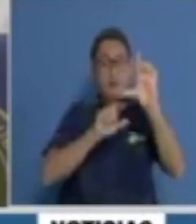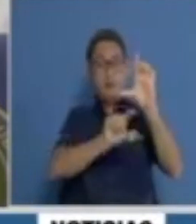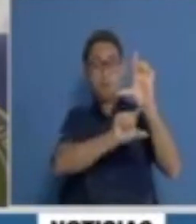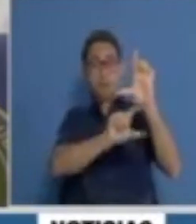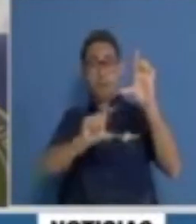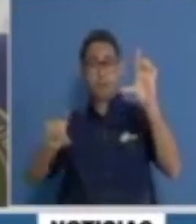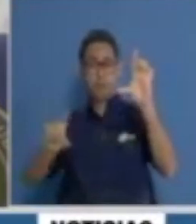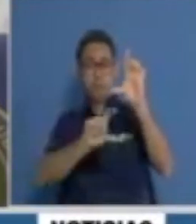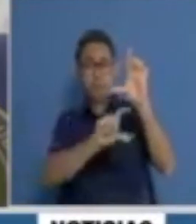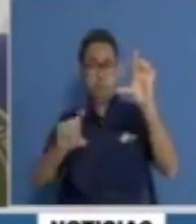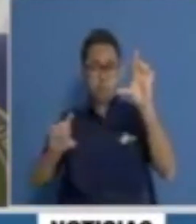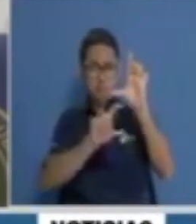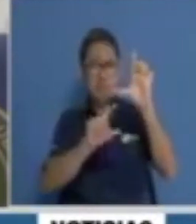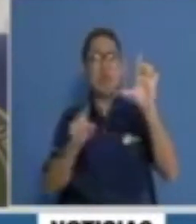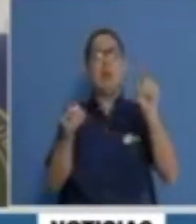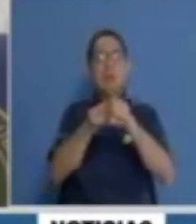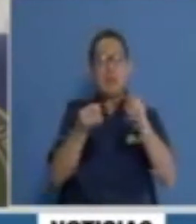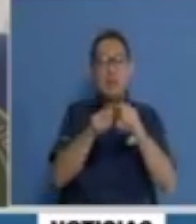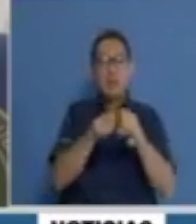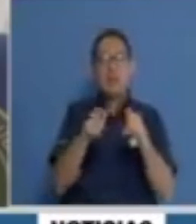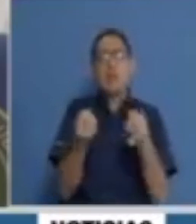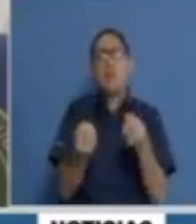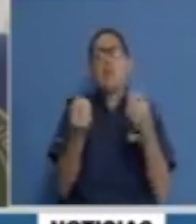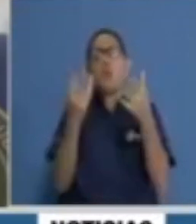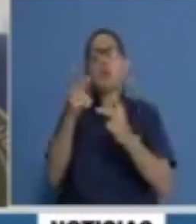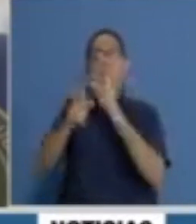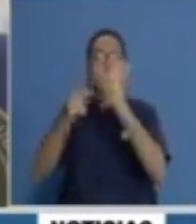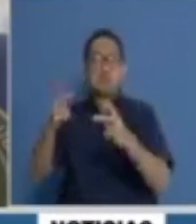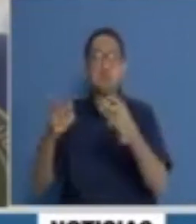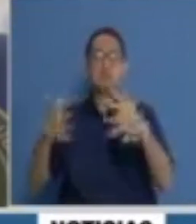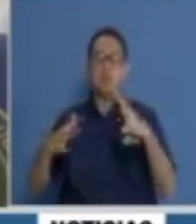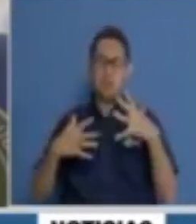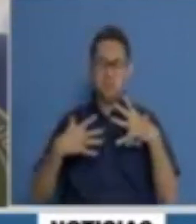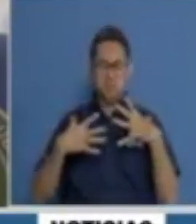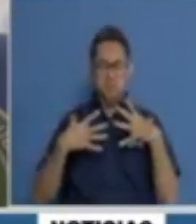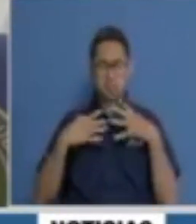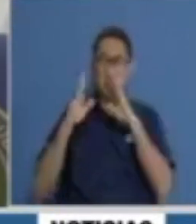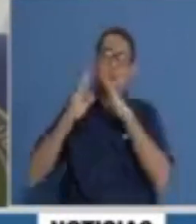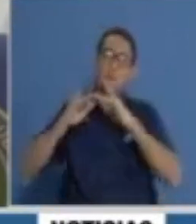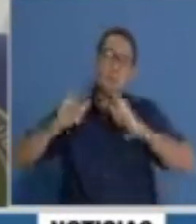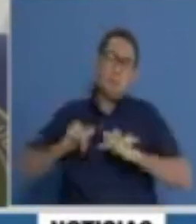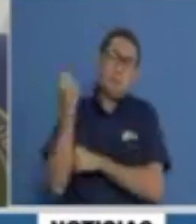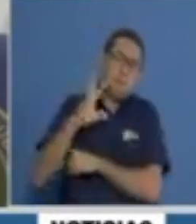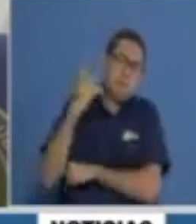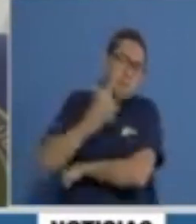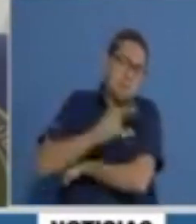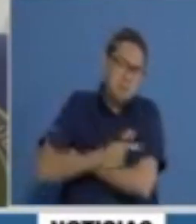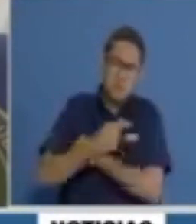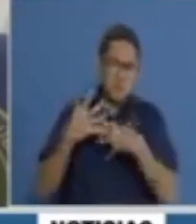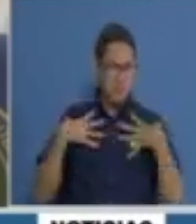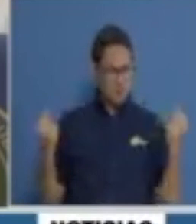aquellos casos que ya han cumplido el tiempo de aislamiento y que se mantienen asintomáticos, es decir, que han cumplido con la definición